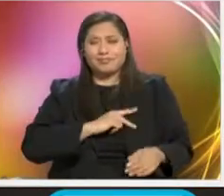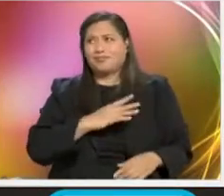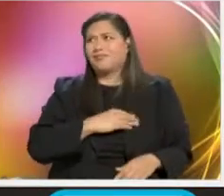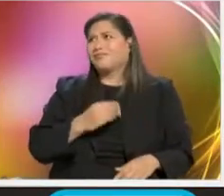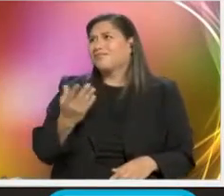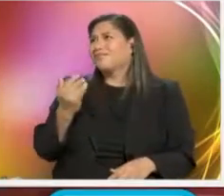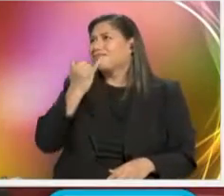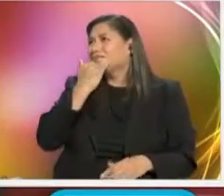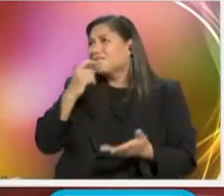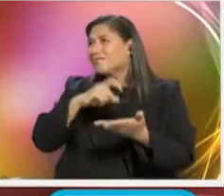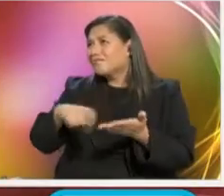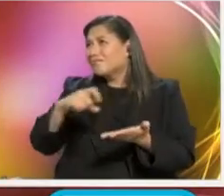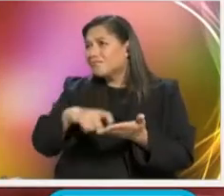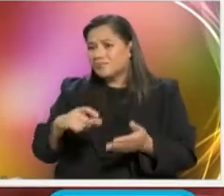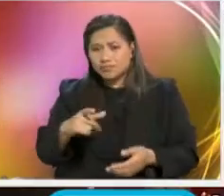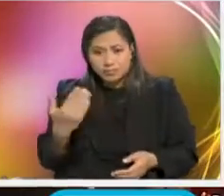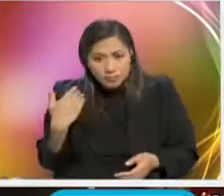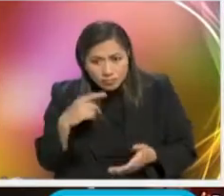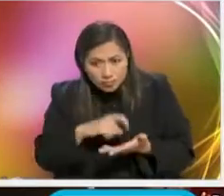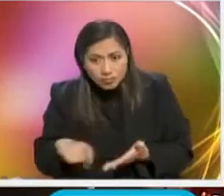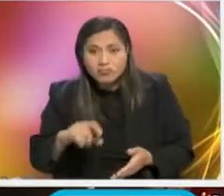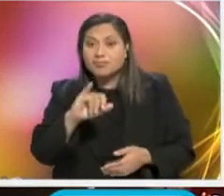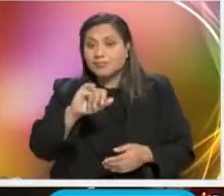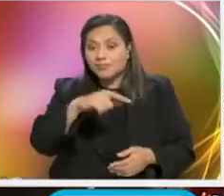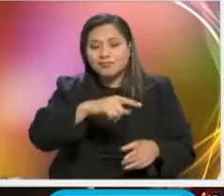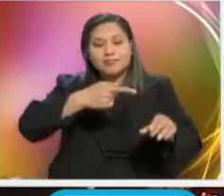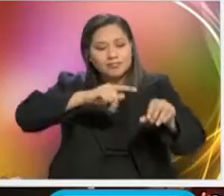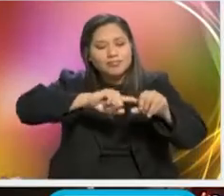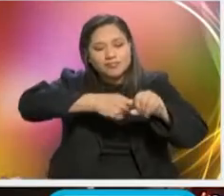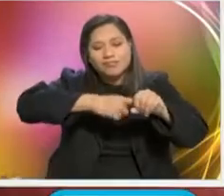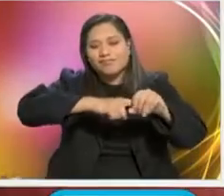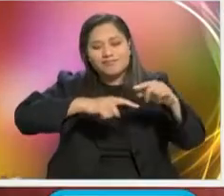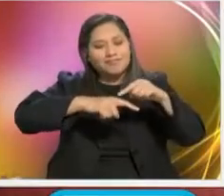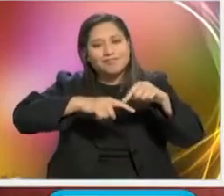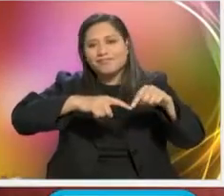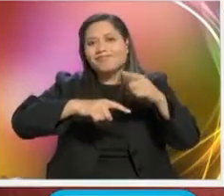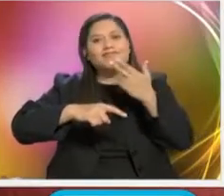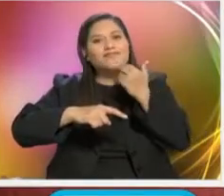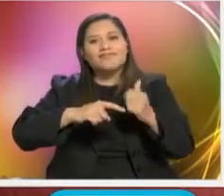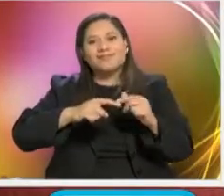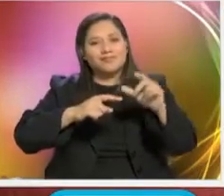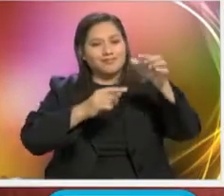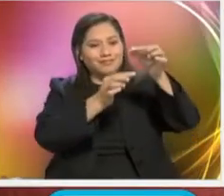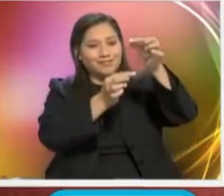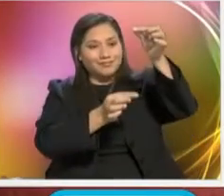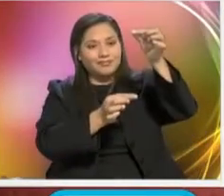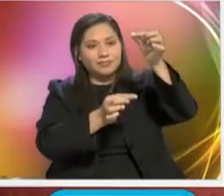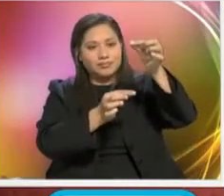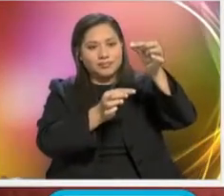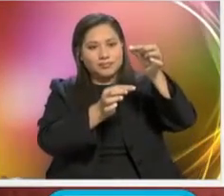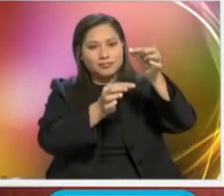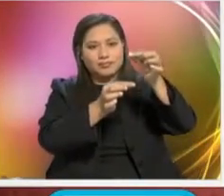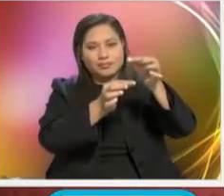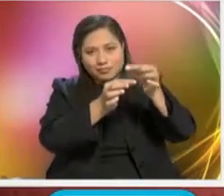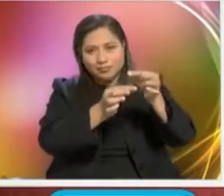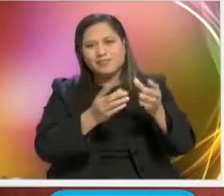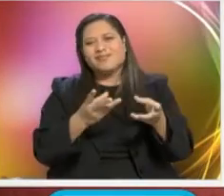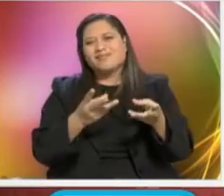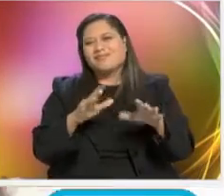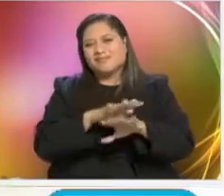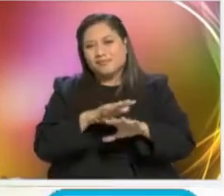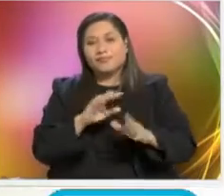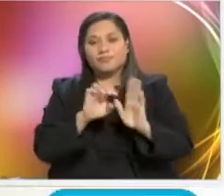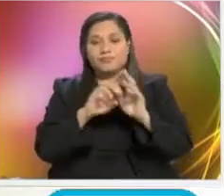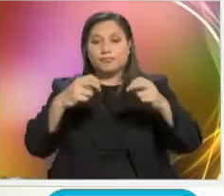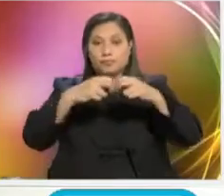oye, necesito colores, te los acabo de comprar. Claro. Pues sí, pues están rompiendo, y entonces tienen un color de este tamaño. Sí. ¿No? Entonces hay que comprar con un poquito de calidad. Las